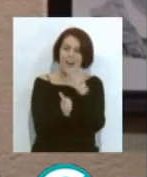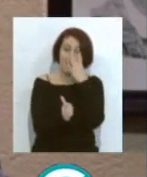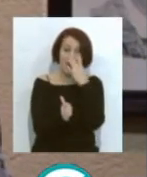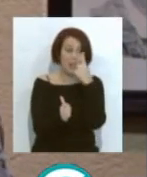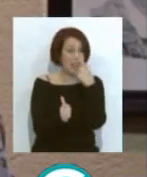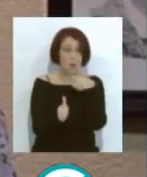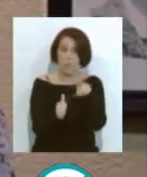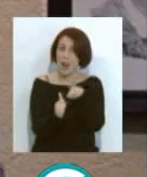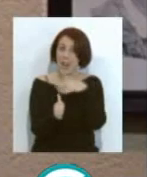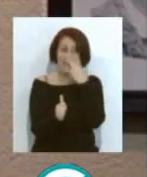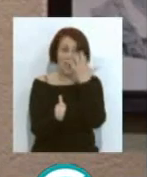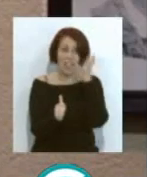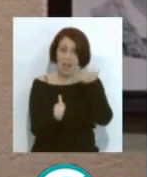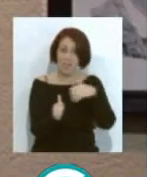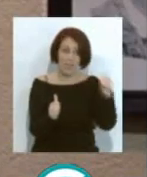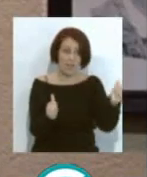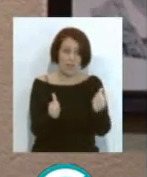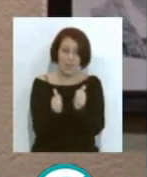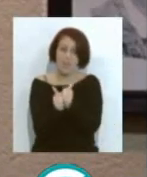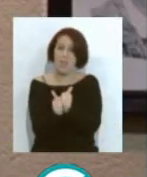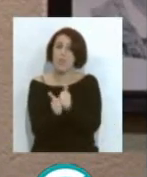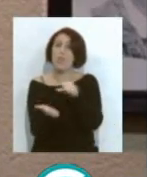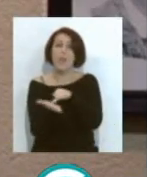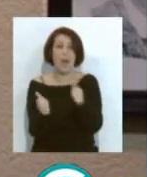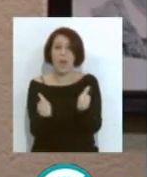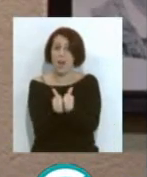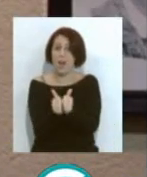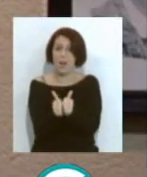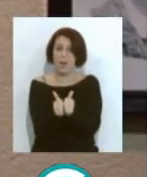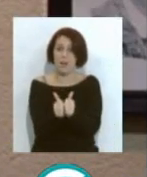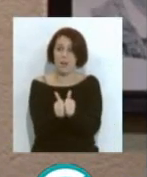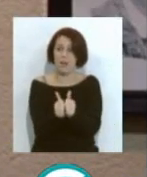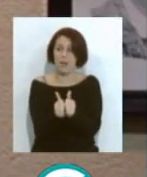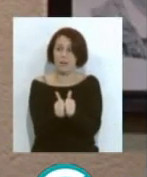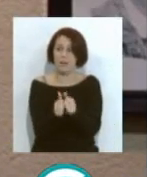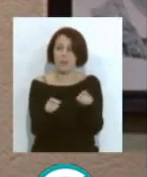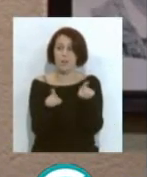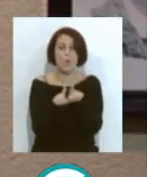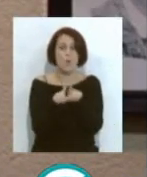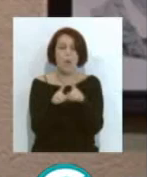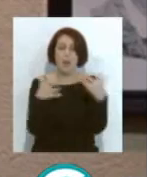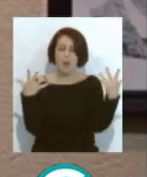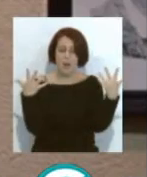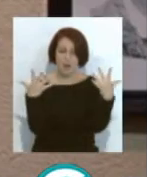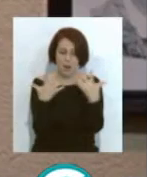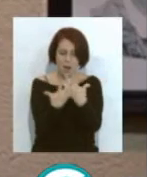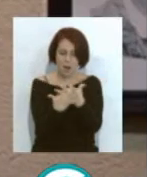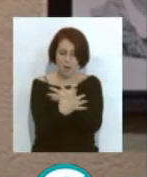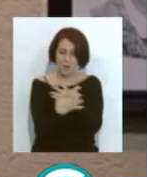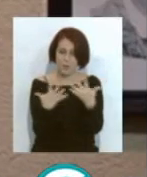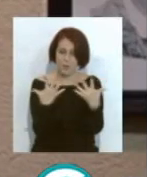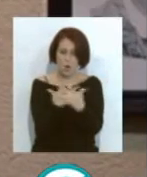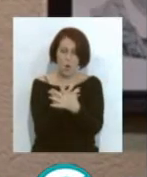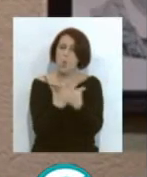de Cádiz va con su ciudad. Es decir, es una auténtica fusión única